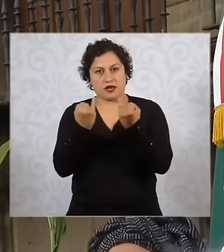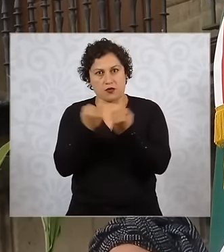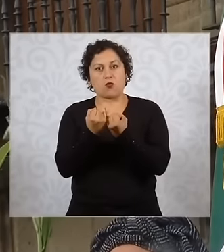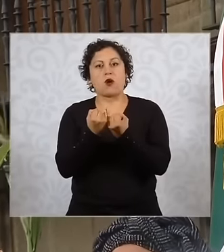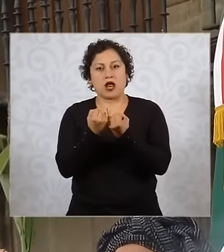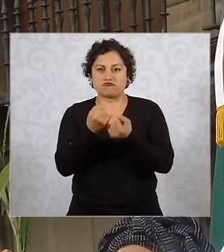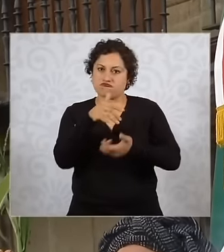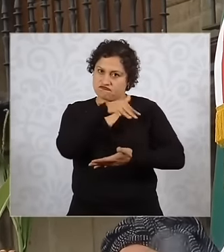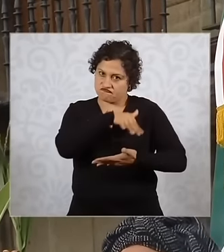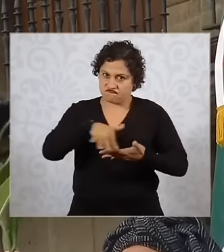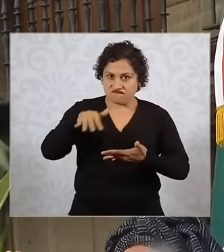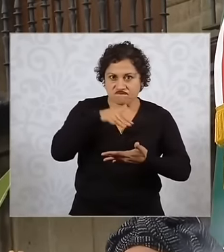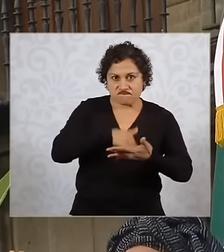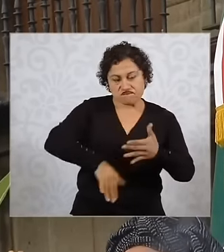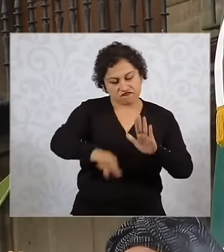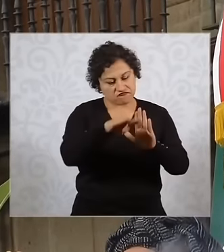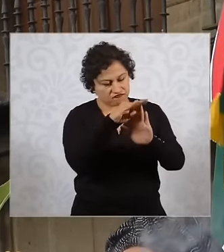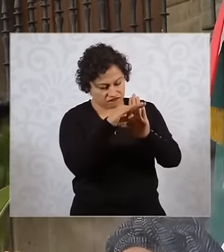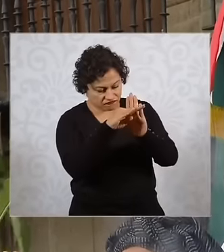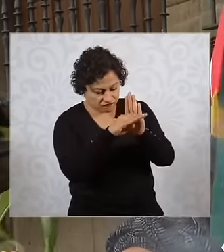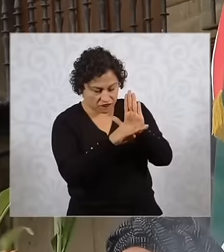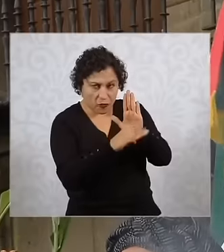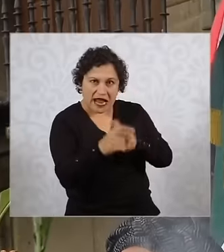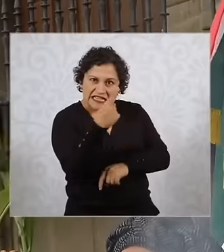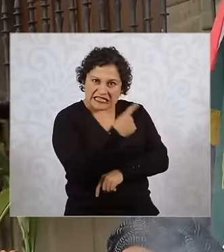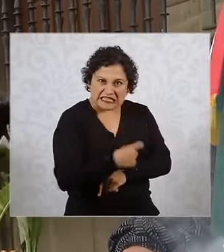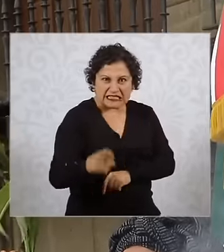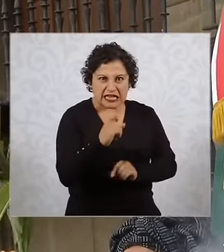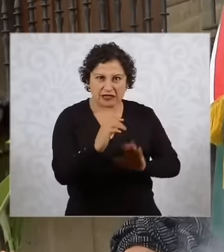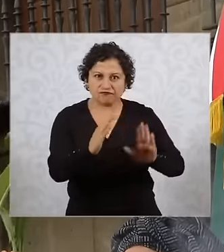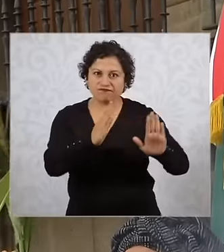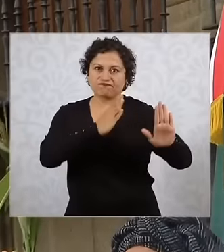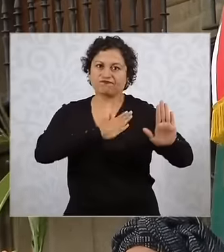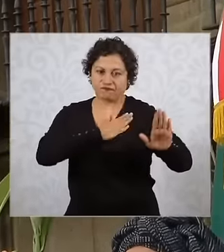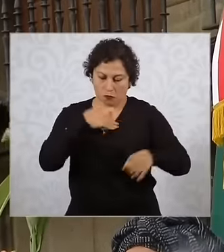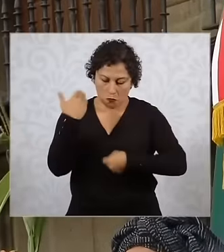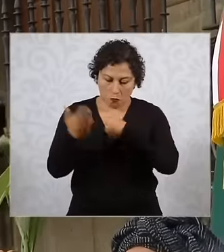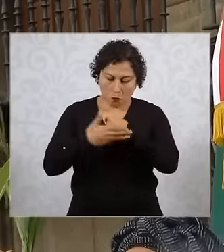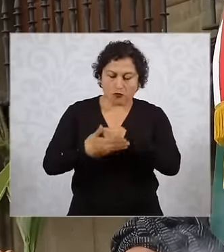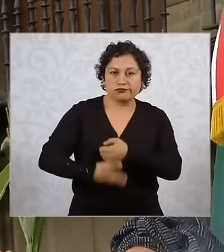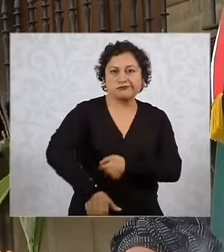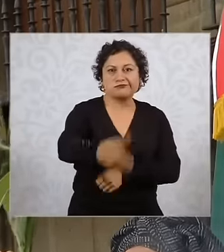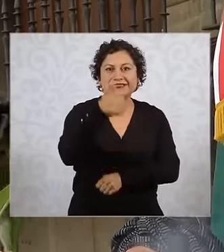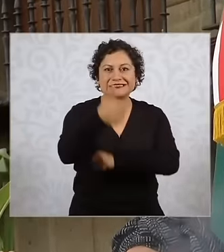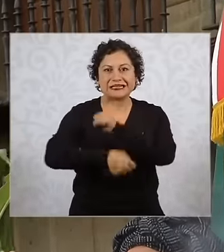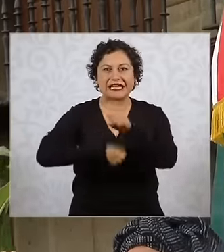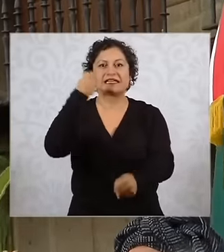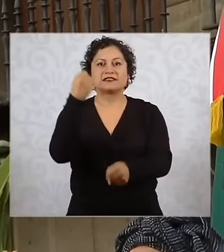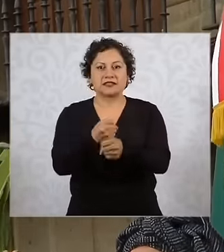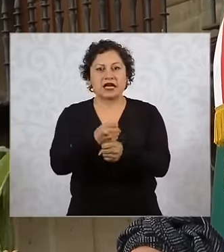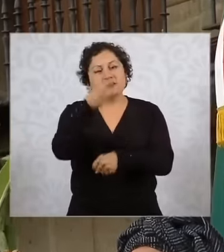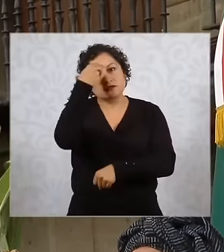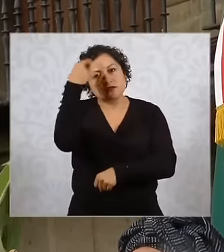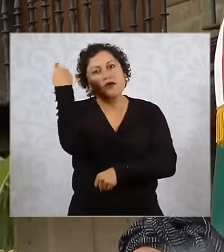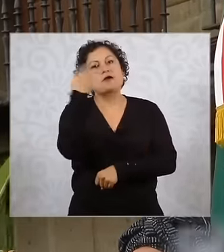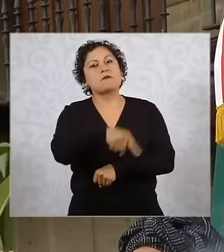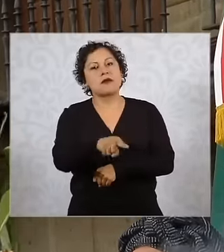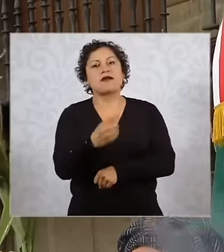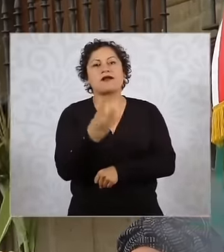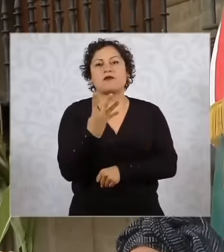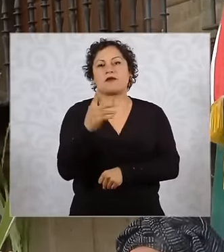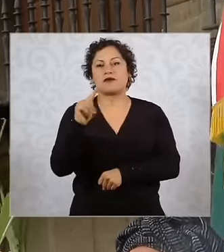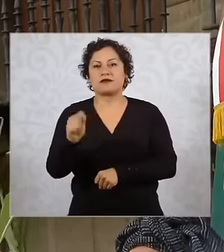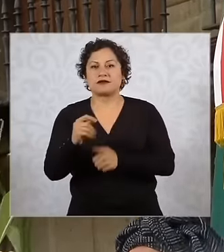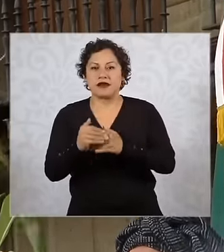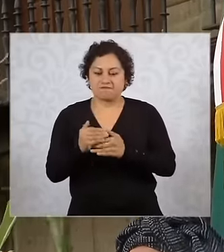puntos de compromiso de los próximos 6 años. Del segundo piso de la cuarta